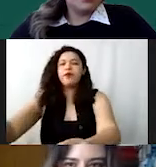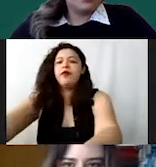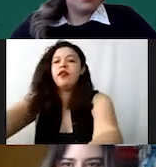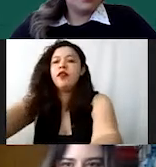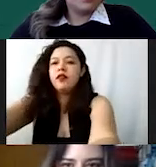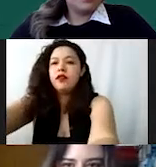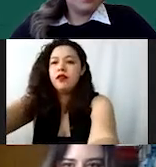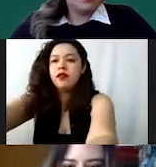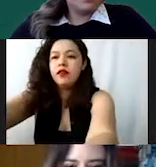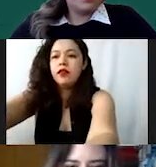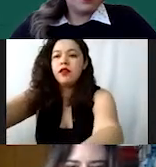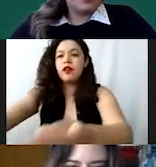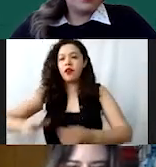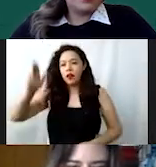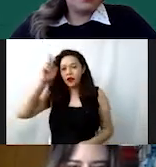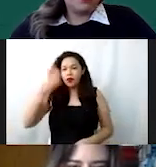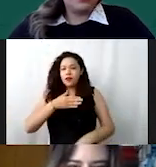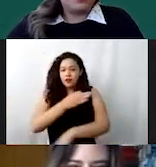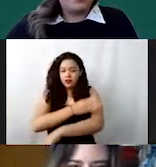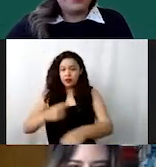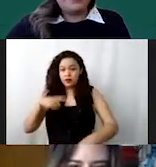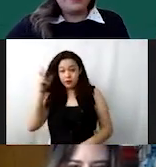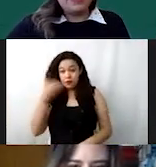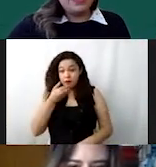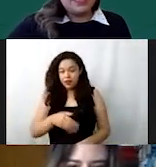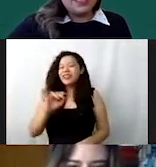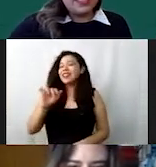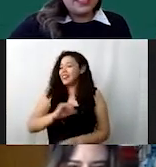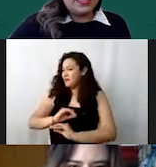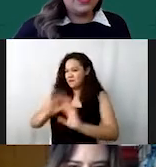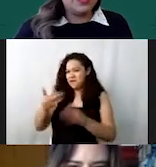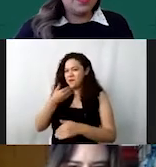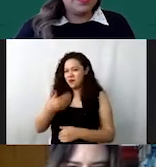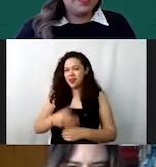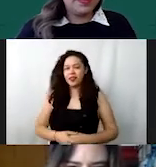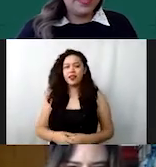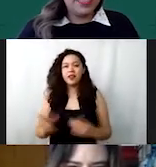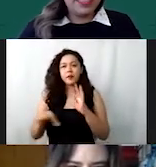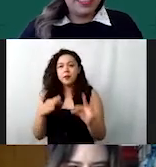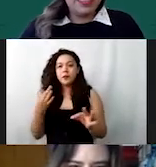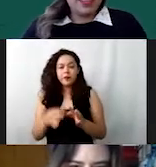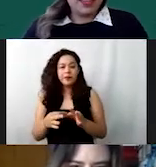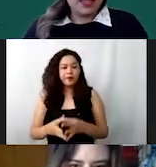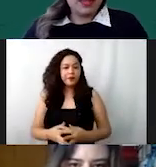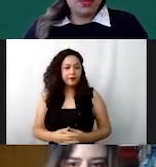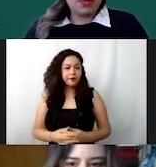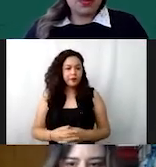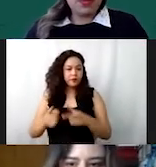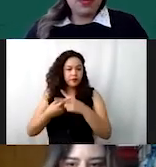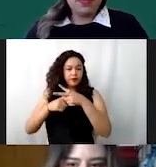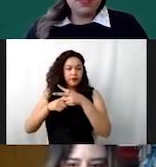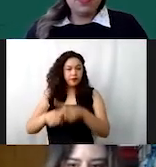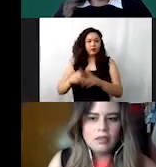Hola, buenas tardes. ¿Sí me escuchan bien? Sí, perfectamente. Listo, vamos a empezar.